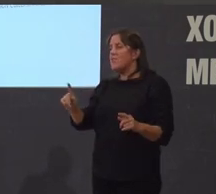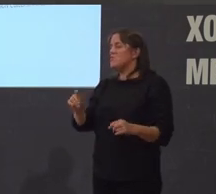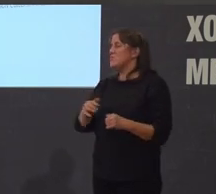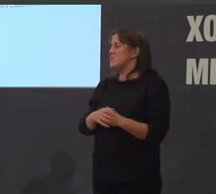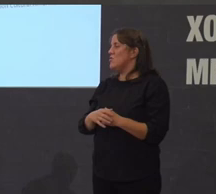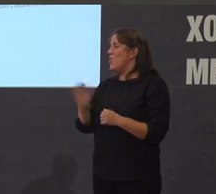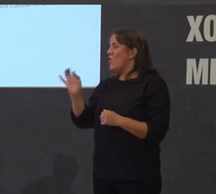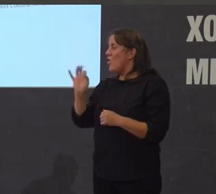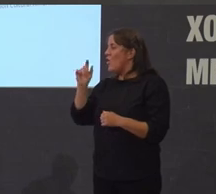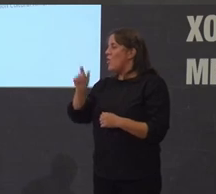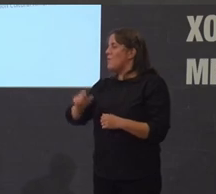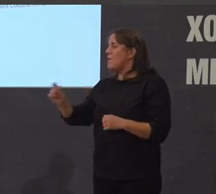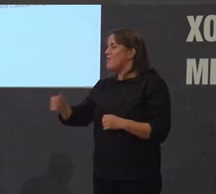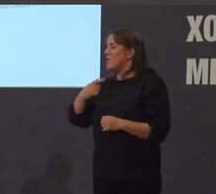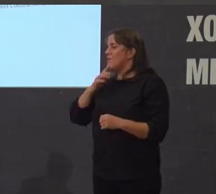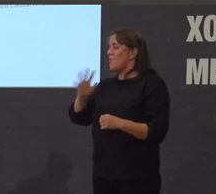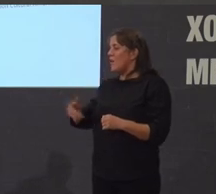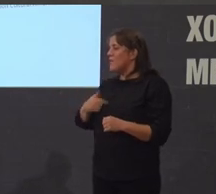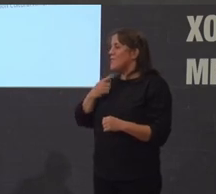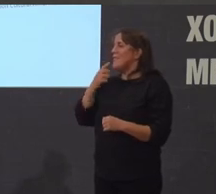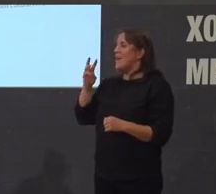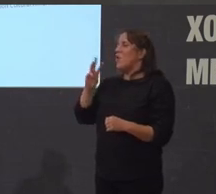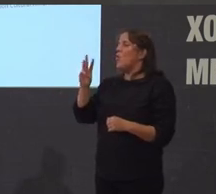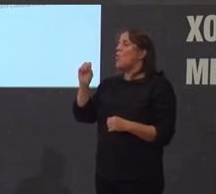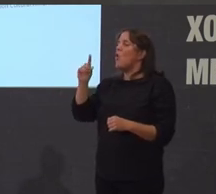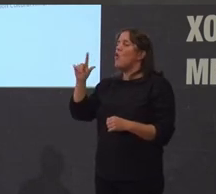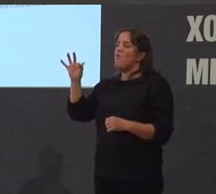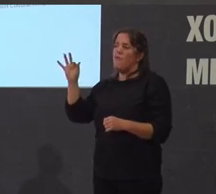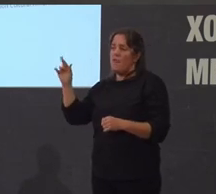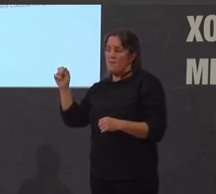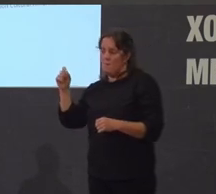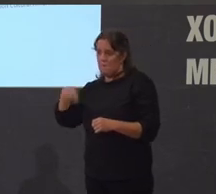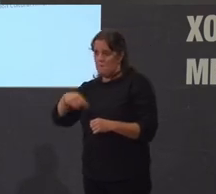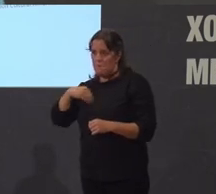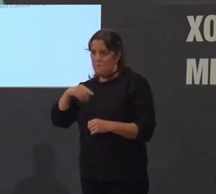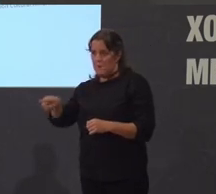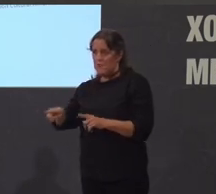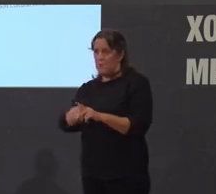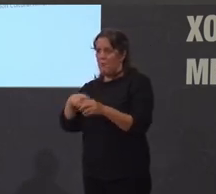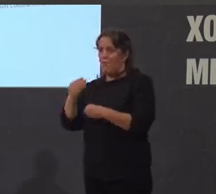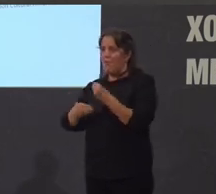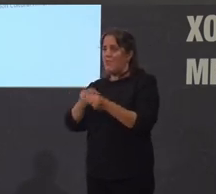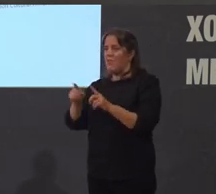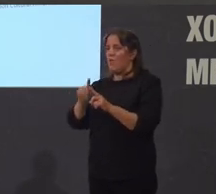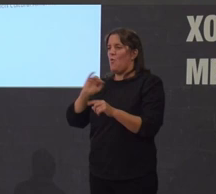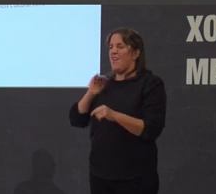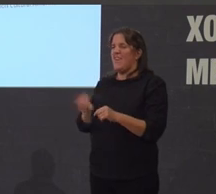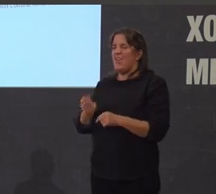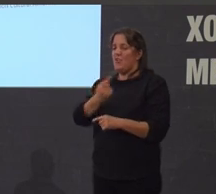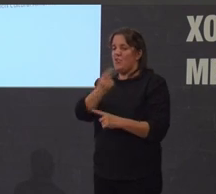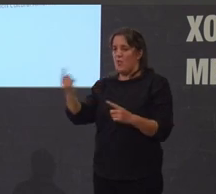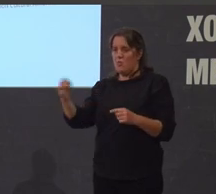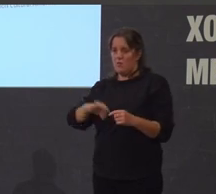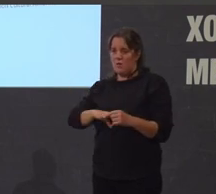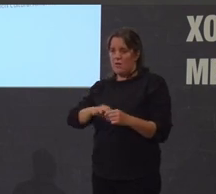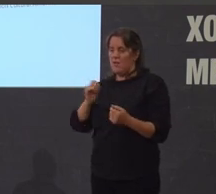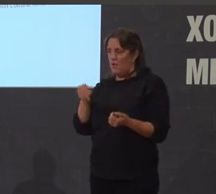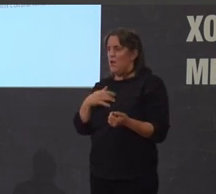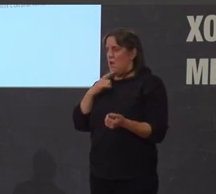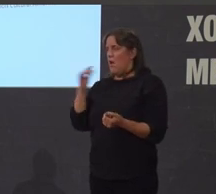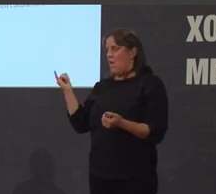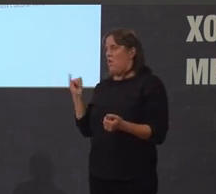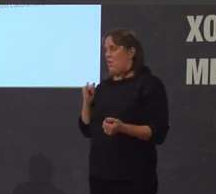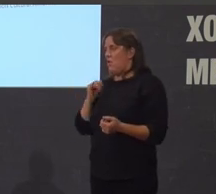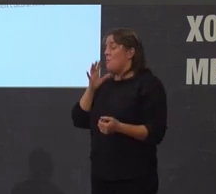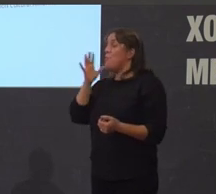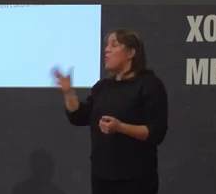extra periodistas de gol frank wolf frank fisio algunas grandes fortunas pontevedresas etc así claro se